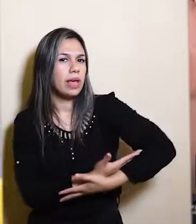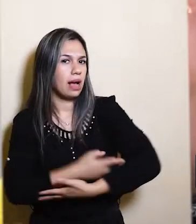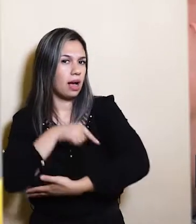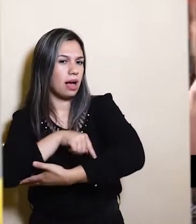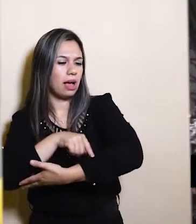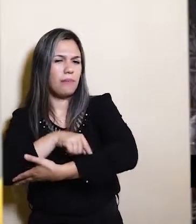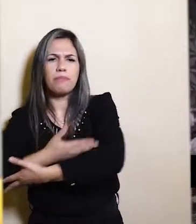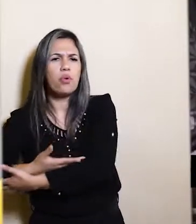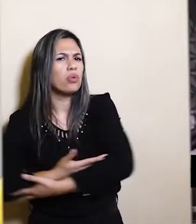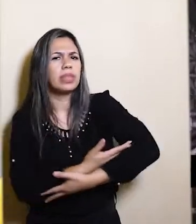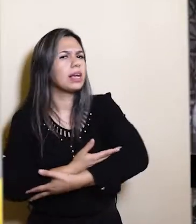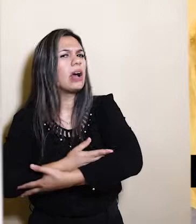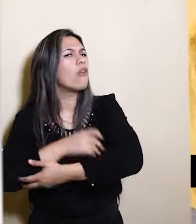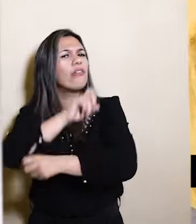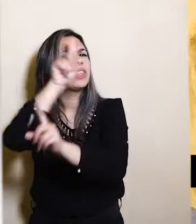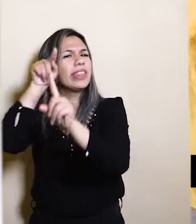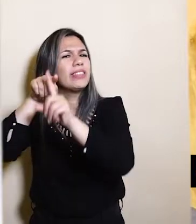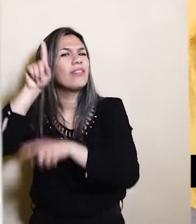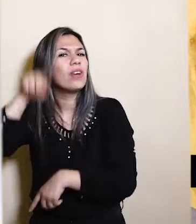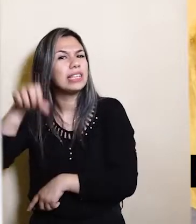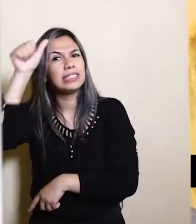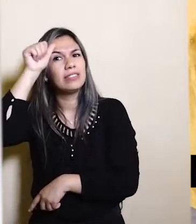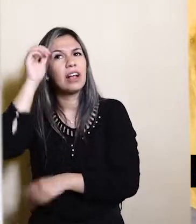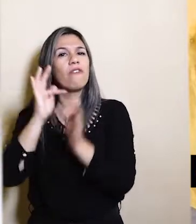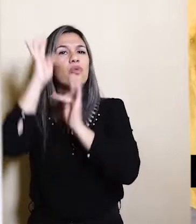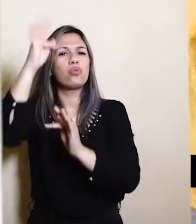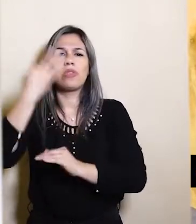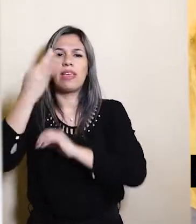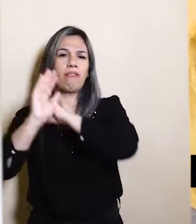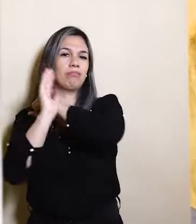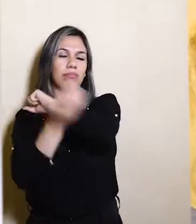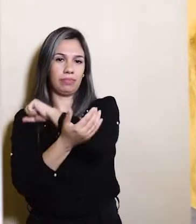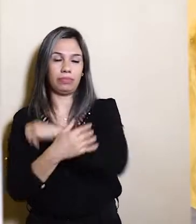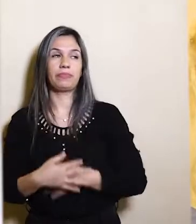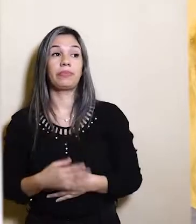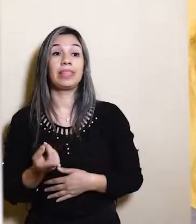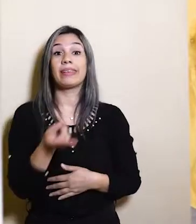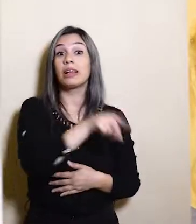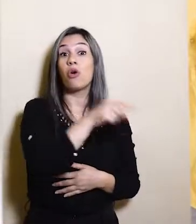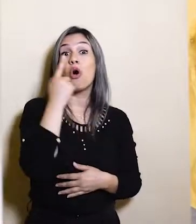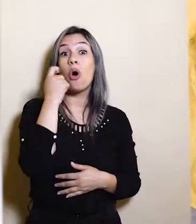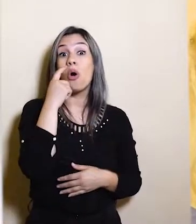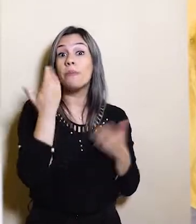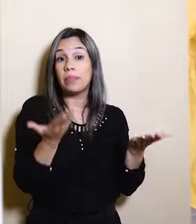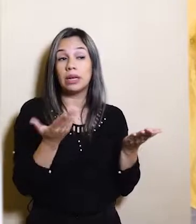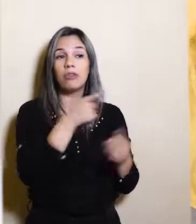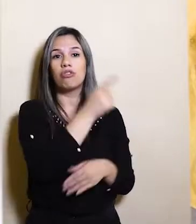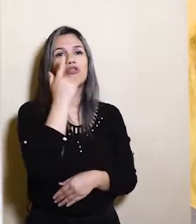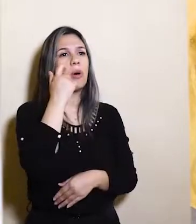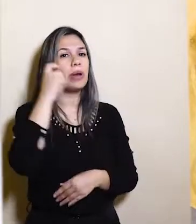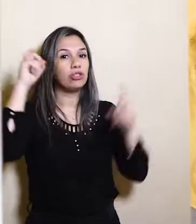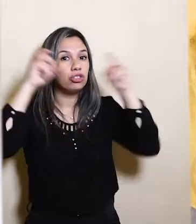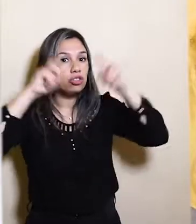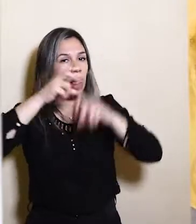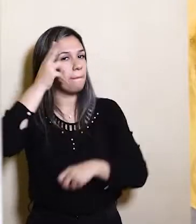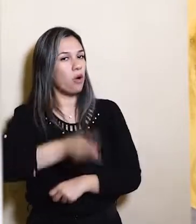sea madre. Y un niño no puede llorar porque si llora entonces muestra una debilidad. ¿No? Por ponerte ejemplos muy absurdos, pero que son